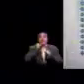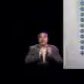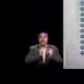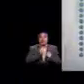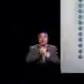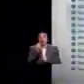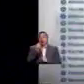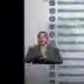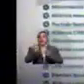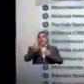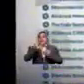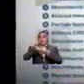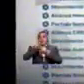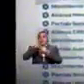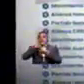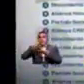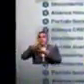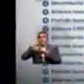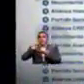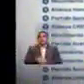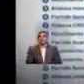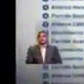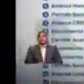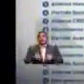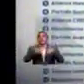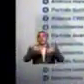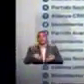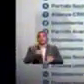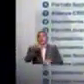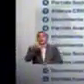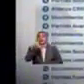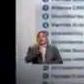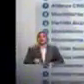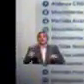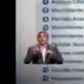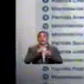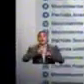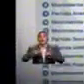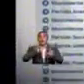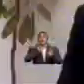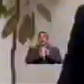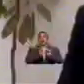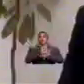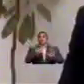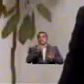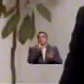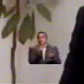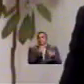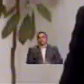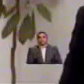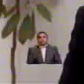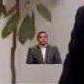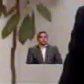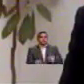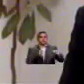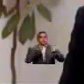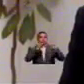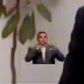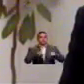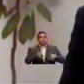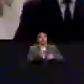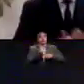binomios hasta la fecha han sido calificados y están en firme. Solo restan 3 más, que aún no han superado todas las etapas, explica el secretario del